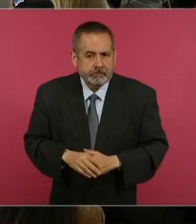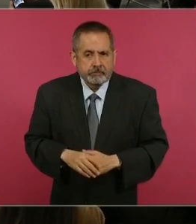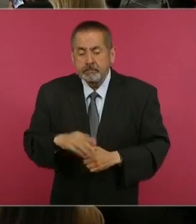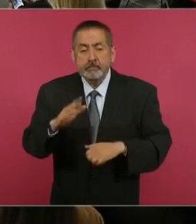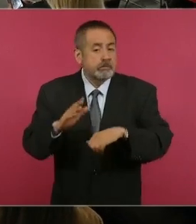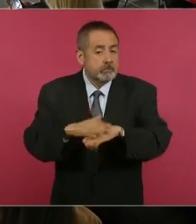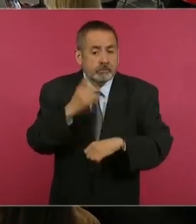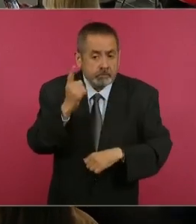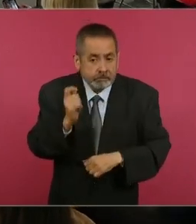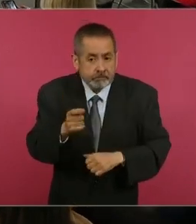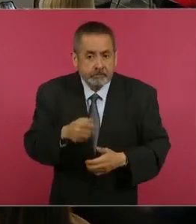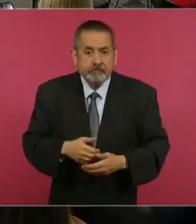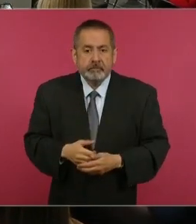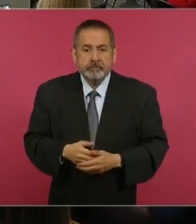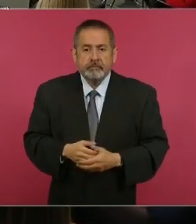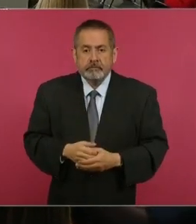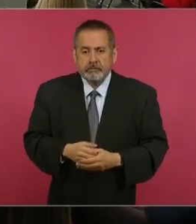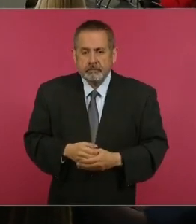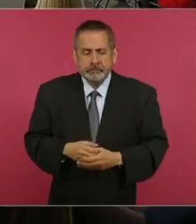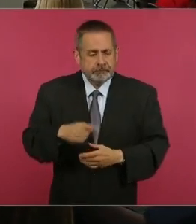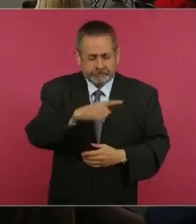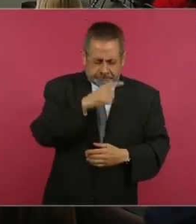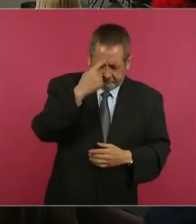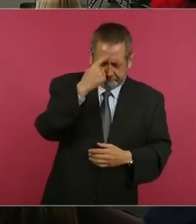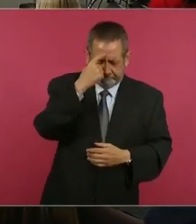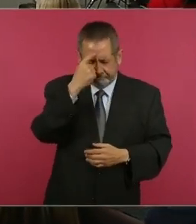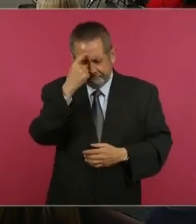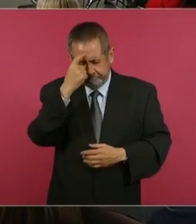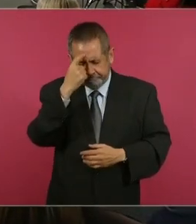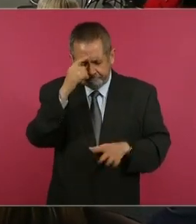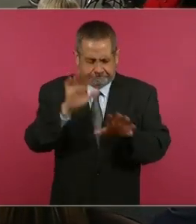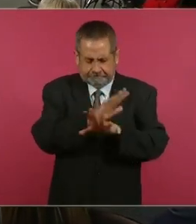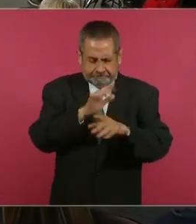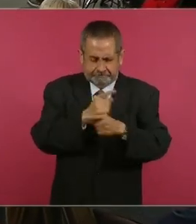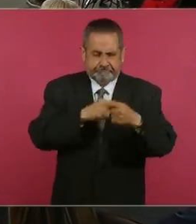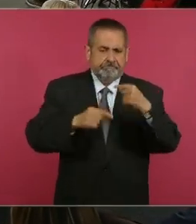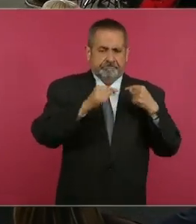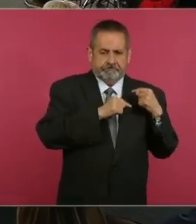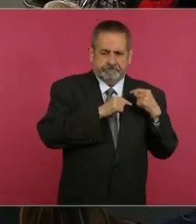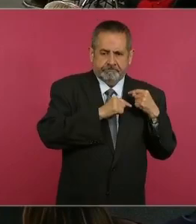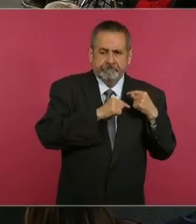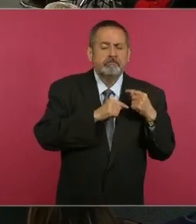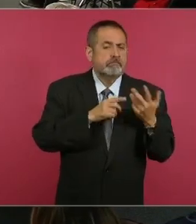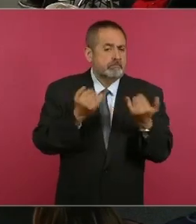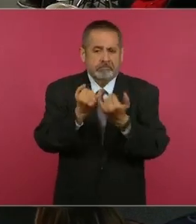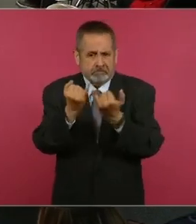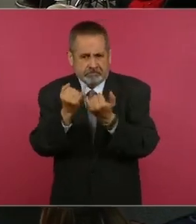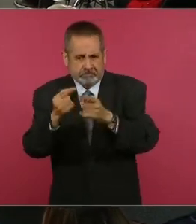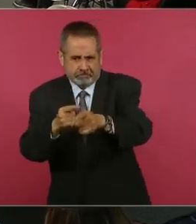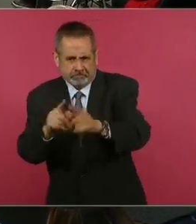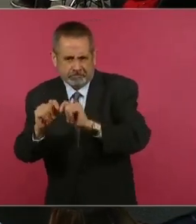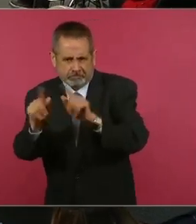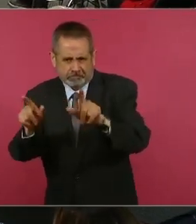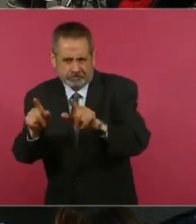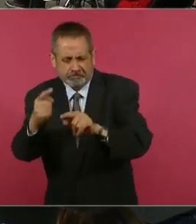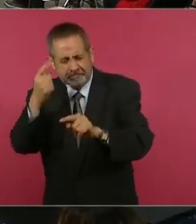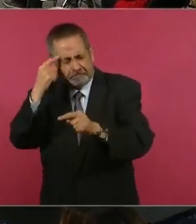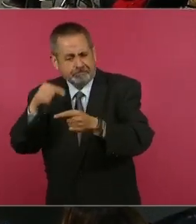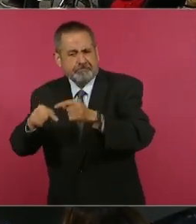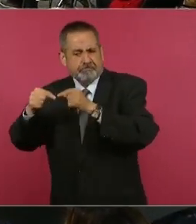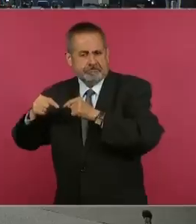fue porque se rectificó, y lo mismo puede pasar en el caso de la radio. Hay